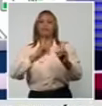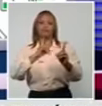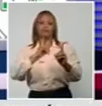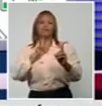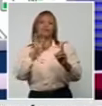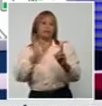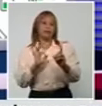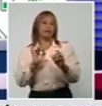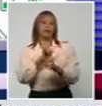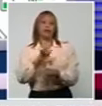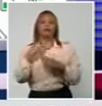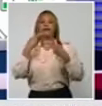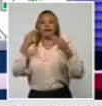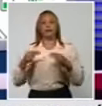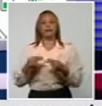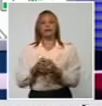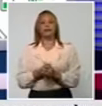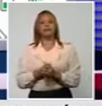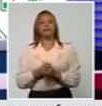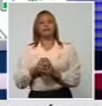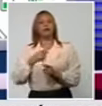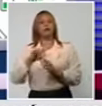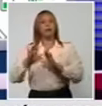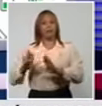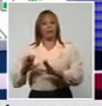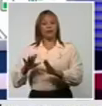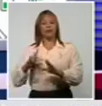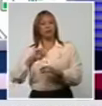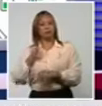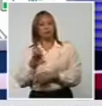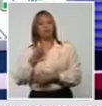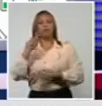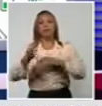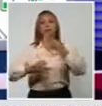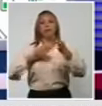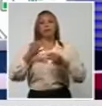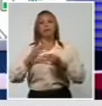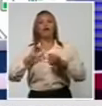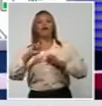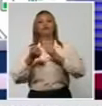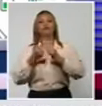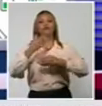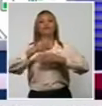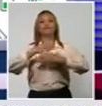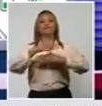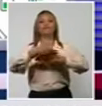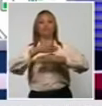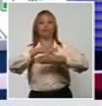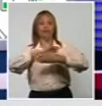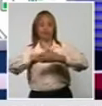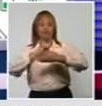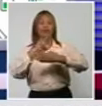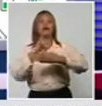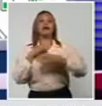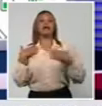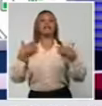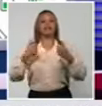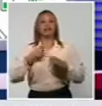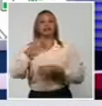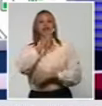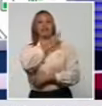también de higiene. Nosotros vamos a una pausa y de inmediato conversamos sobre el control en fronteras. Lo haremos con el director, con el jefe de su departamento